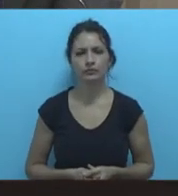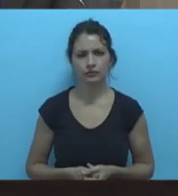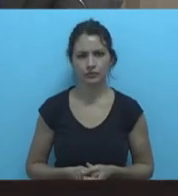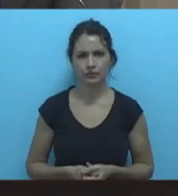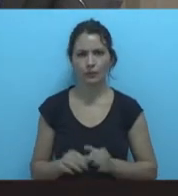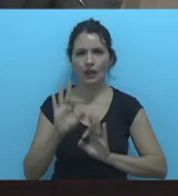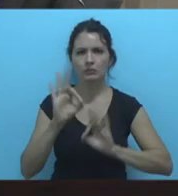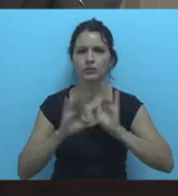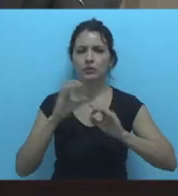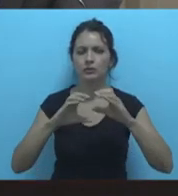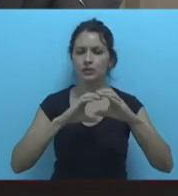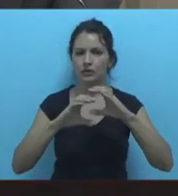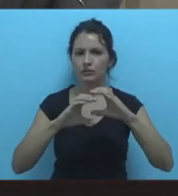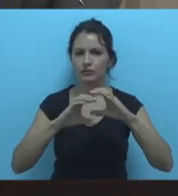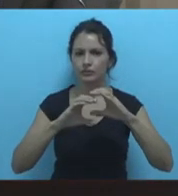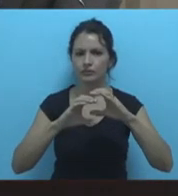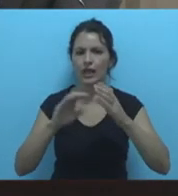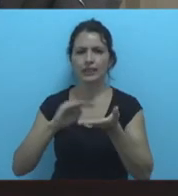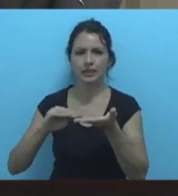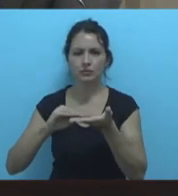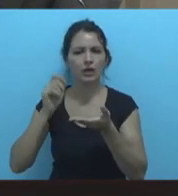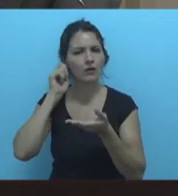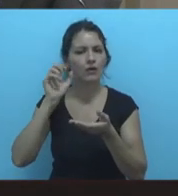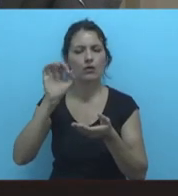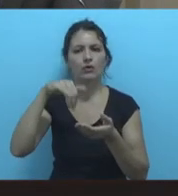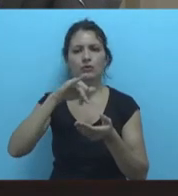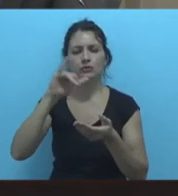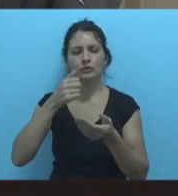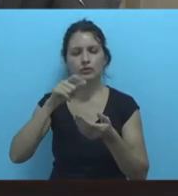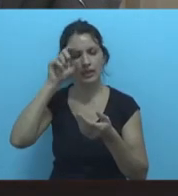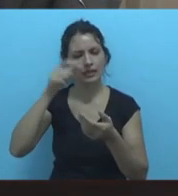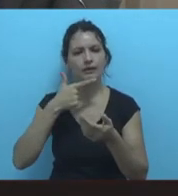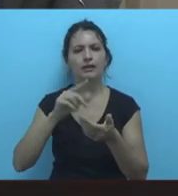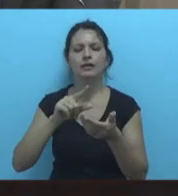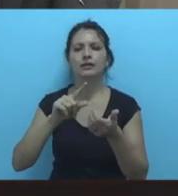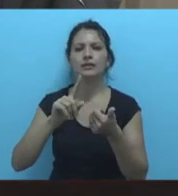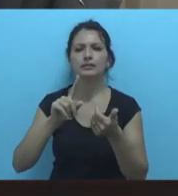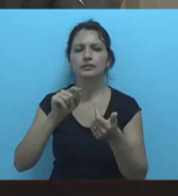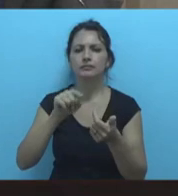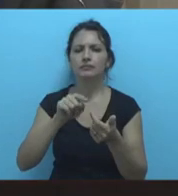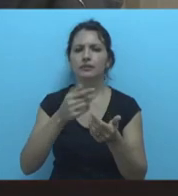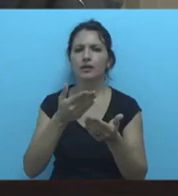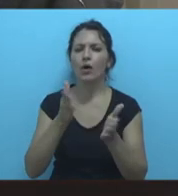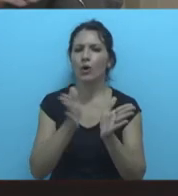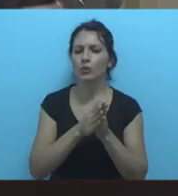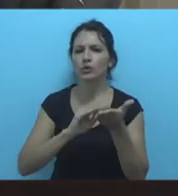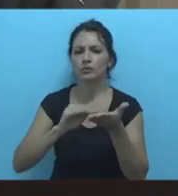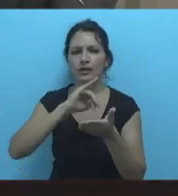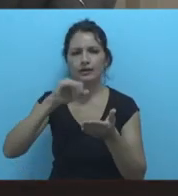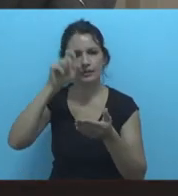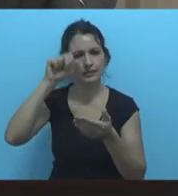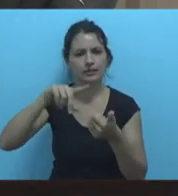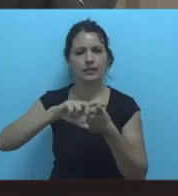Proyecto de comunicación del diputado González, 42.287, con la firma de diputada Zen,